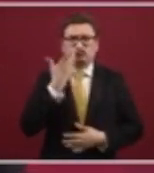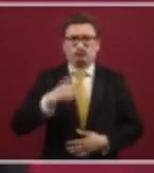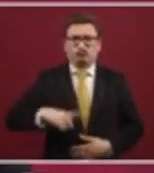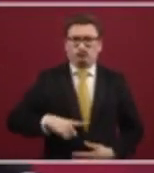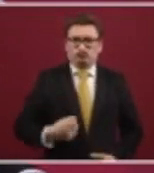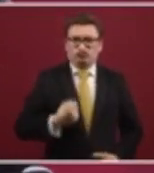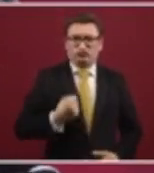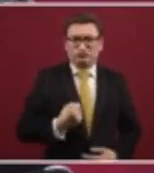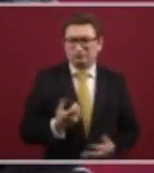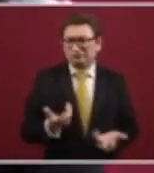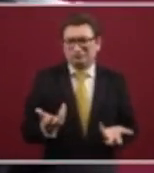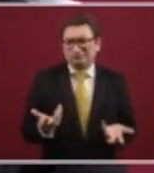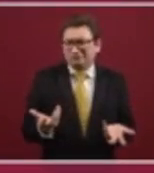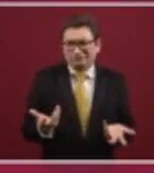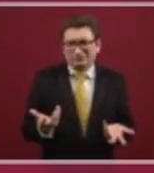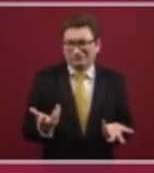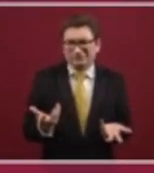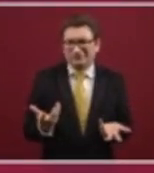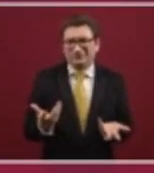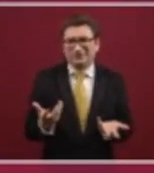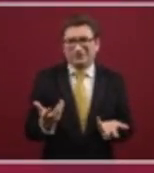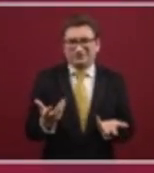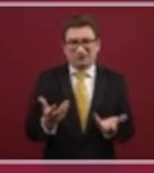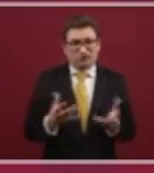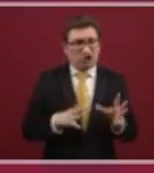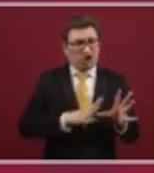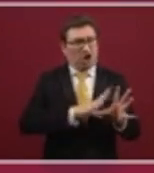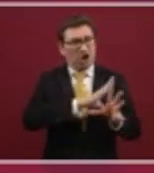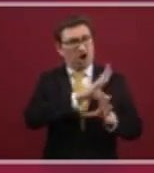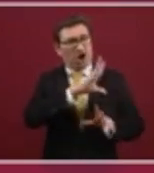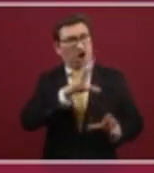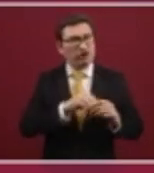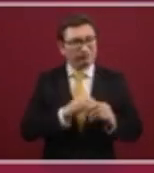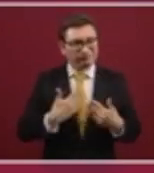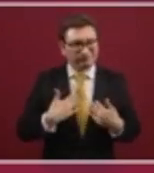O sea, es apostar al totalitarismo,